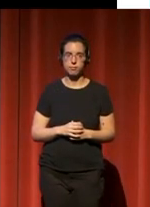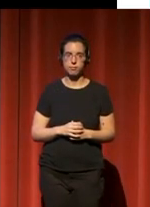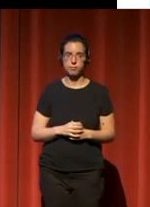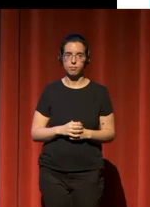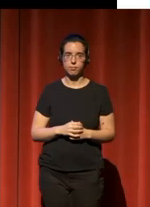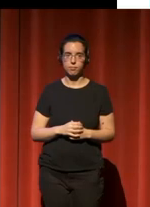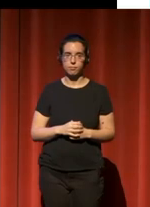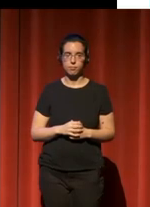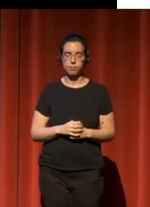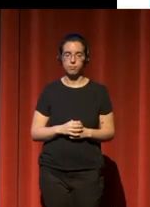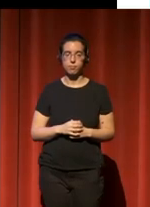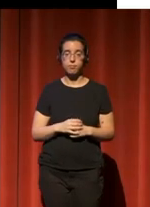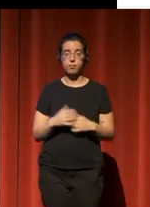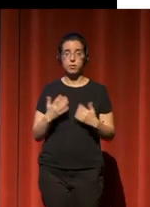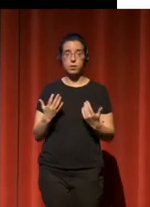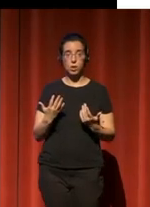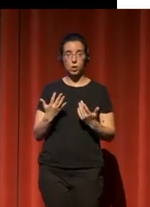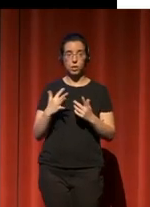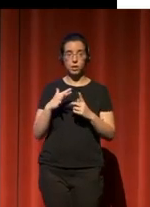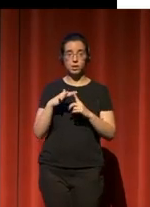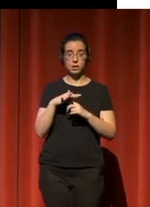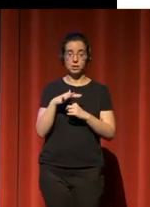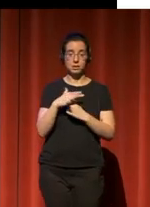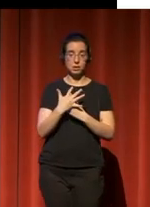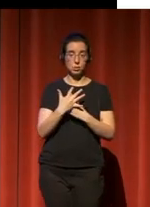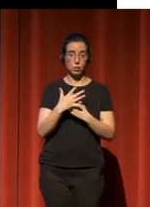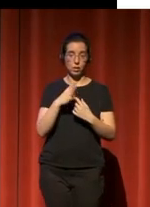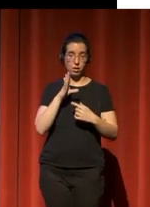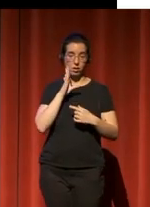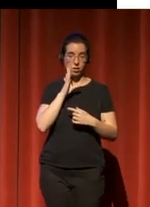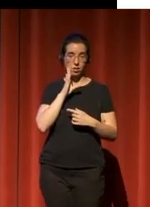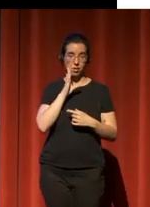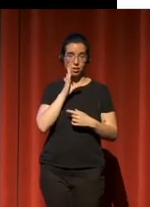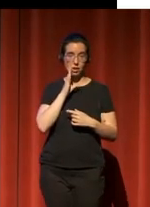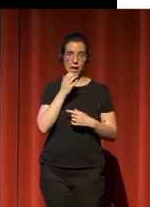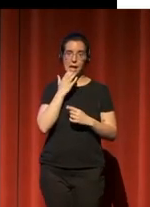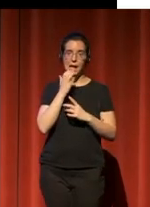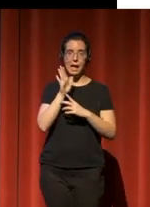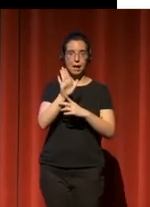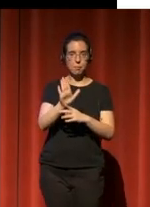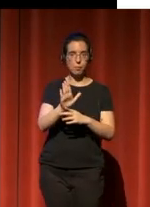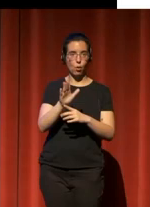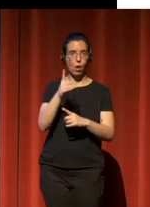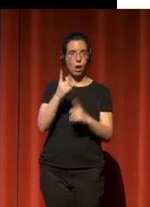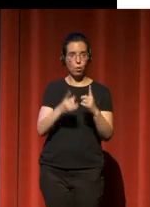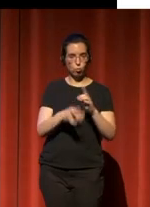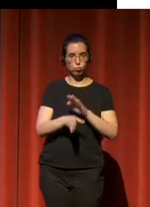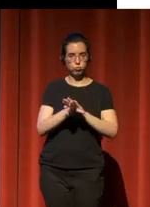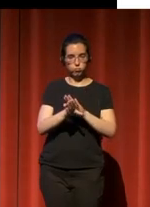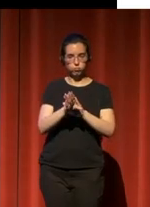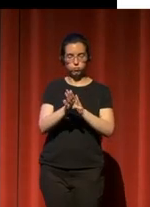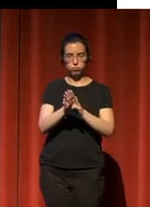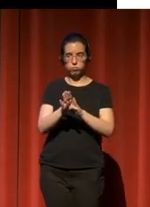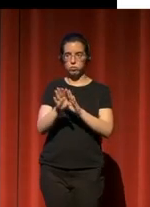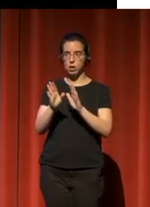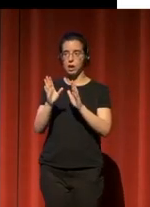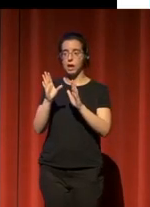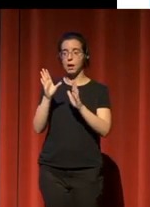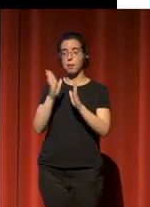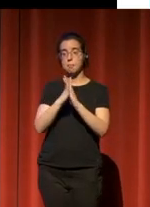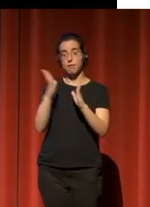entender en este sentido de eh de ejemplos que han continuado tanto en la biblioteca como de forma